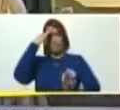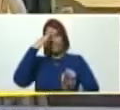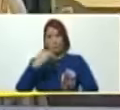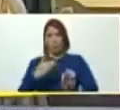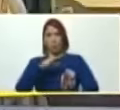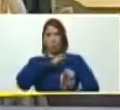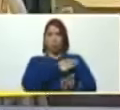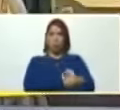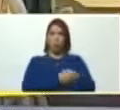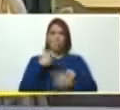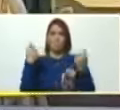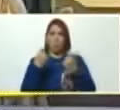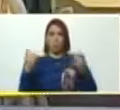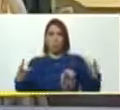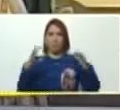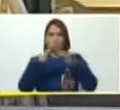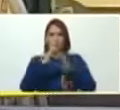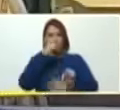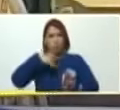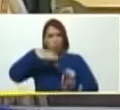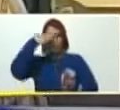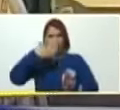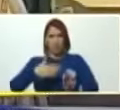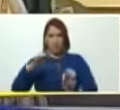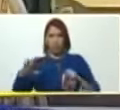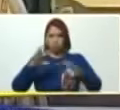popular, poder militar. Unión cívico-militar.